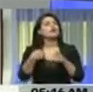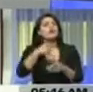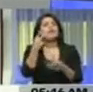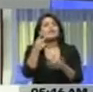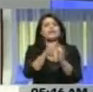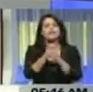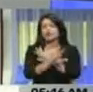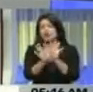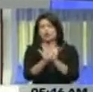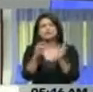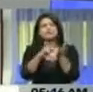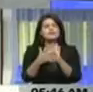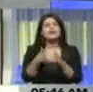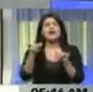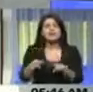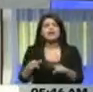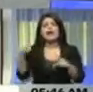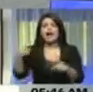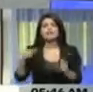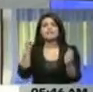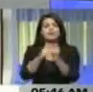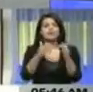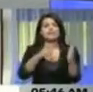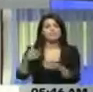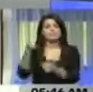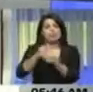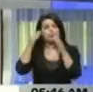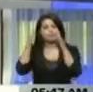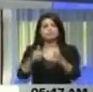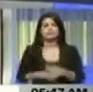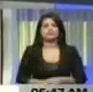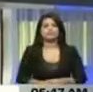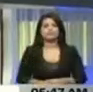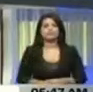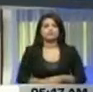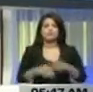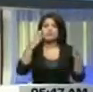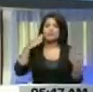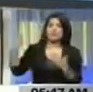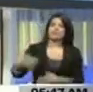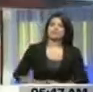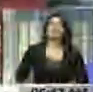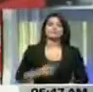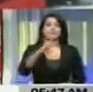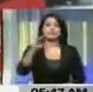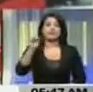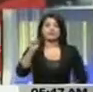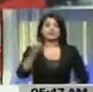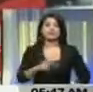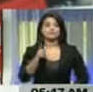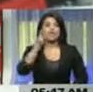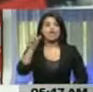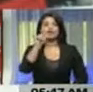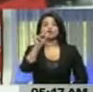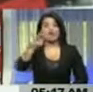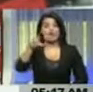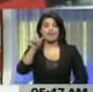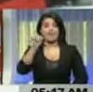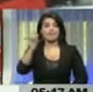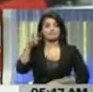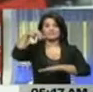de políticas deportivas. Vamos a ver qué nos trae nuestro productor Jonathan. Ciudad Caracas, Joel Finol sube al podio. Ahí